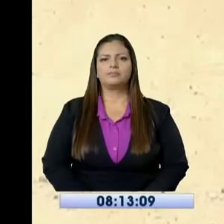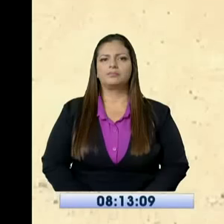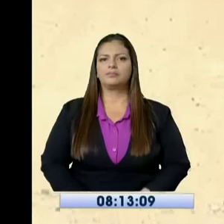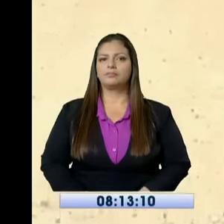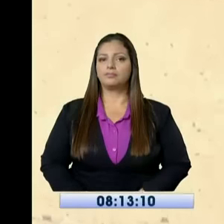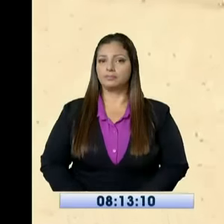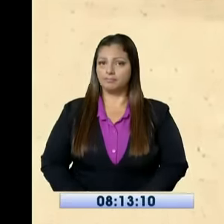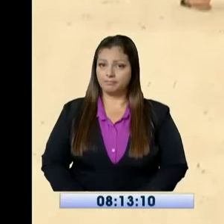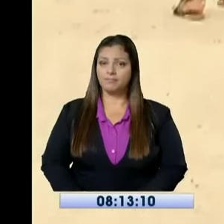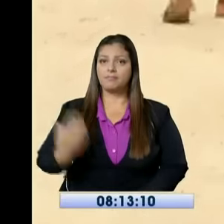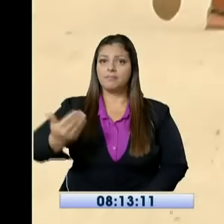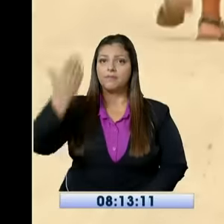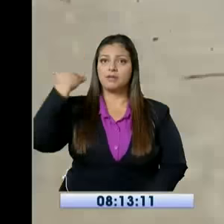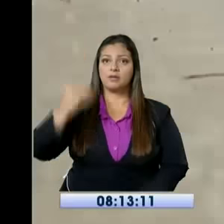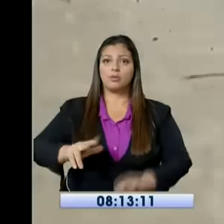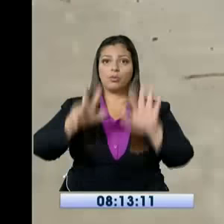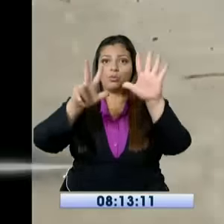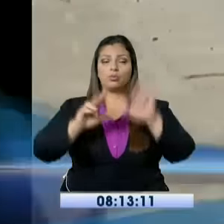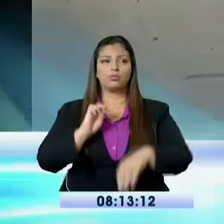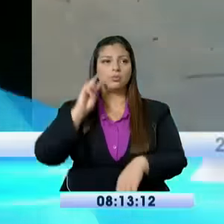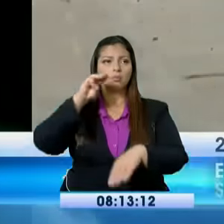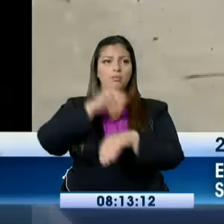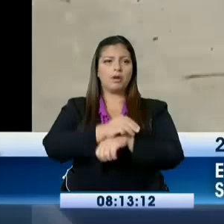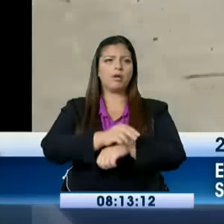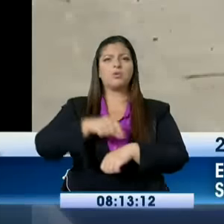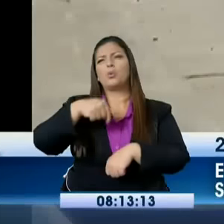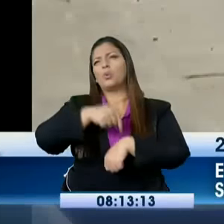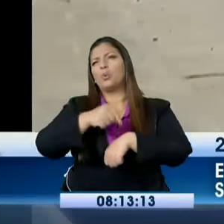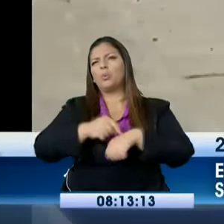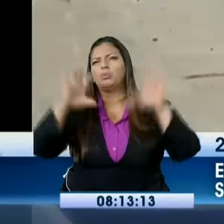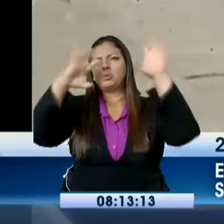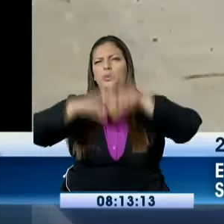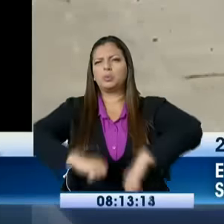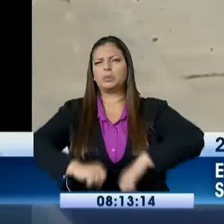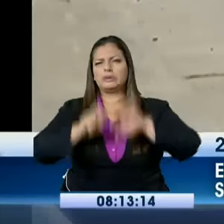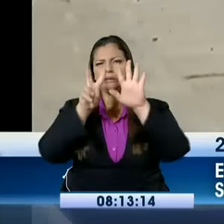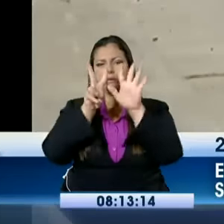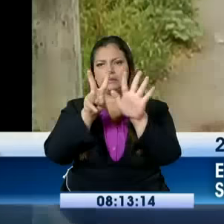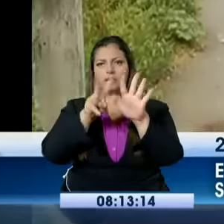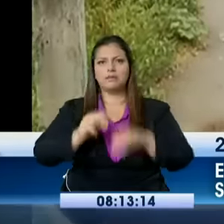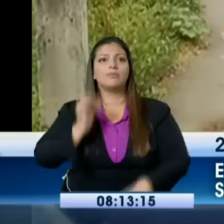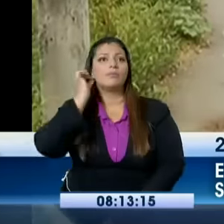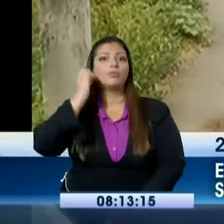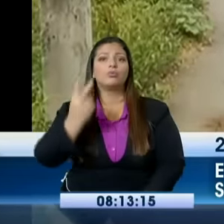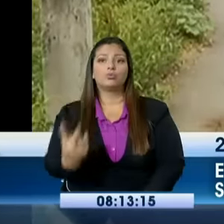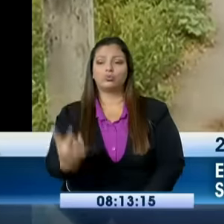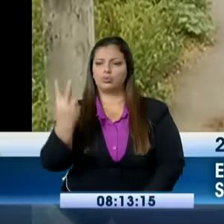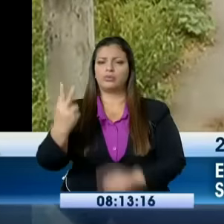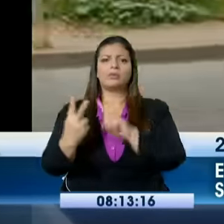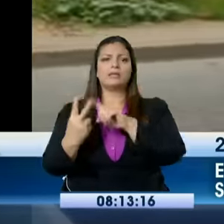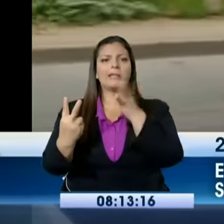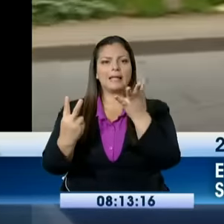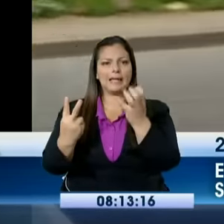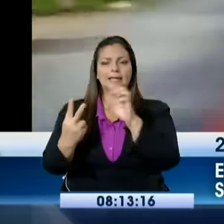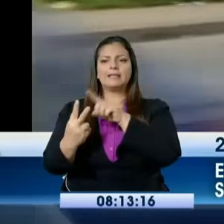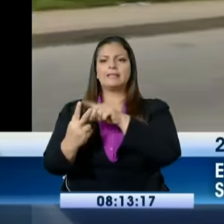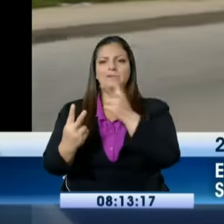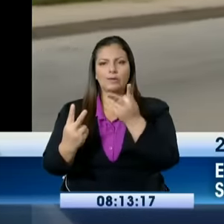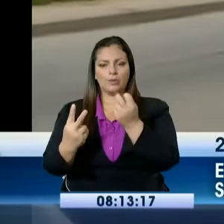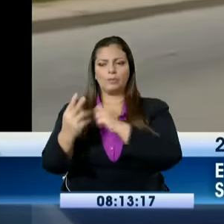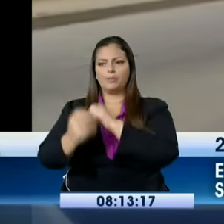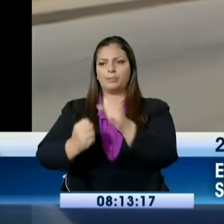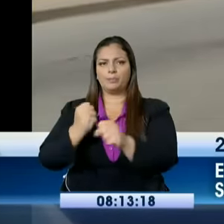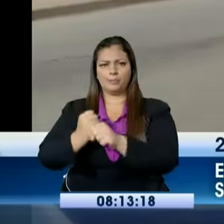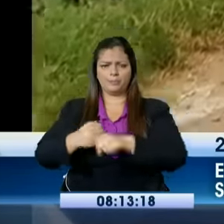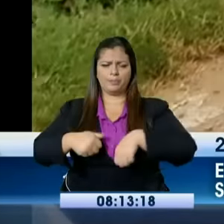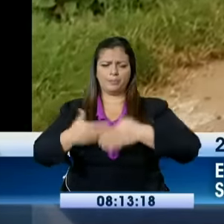Llevado a cabo el pasado 8 de mayo, alrededor de las 19 horas, cuando las adolescentes de 12 y 15 años salieron desde el norte de